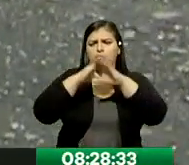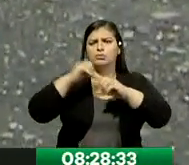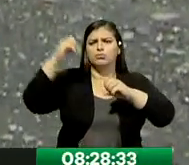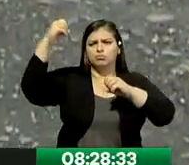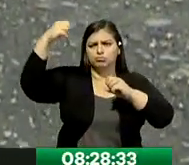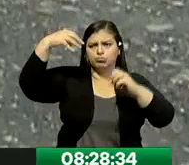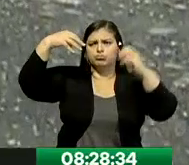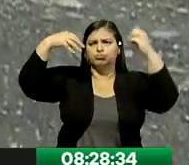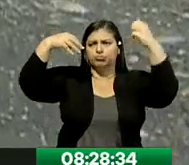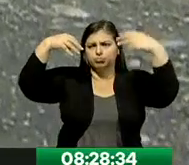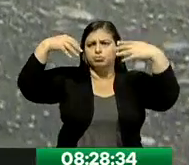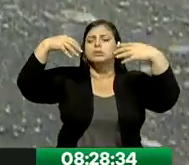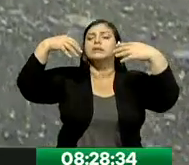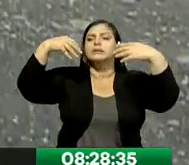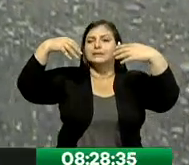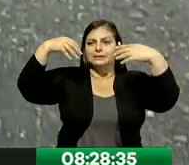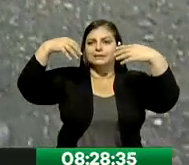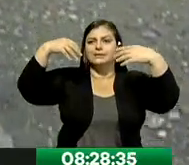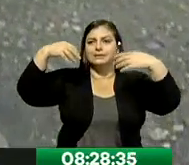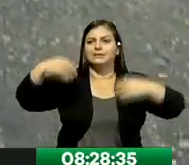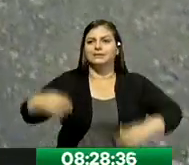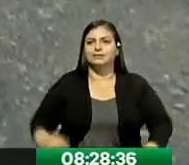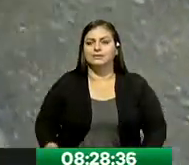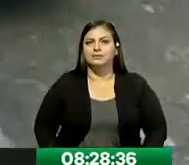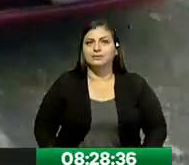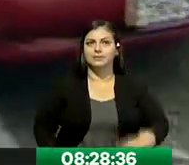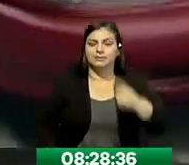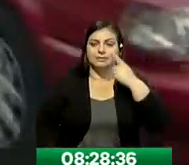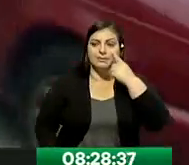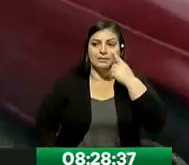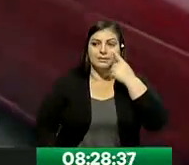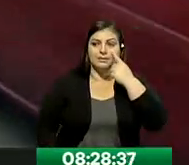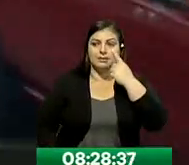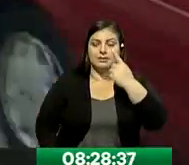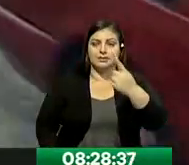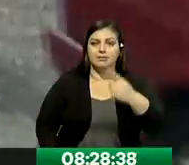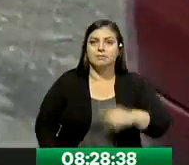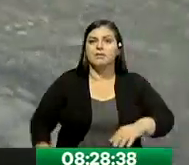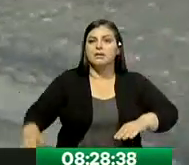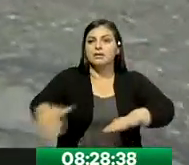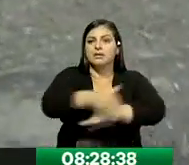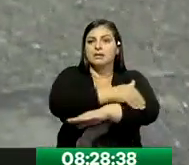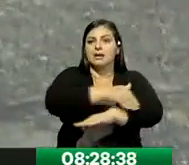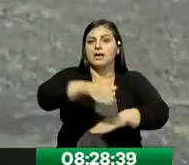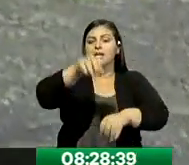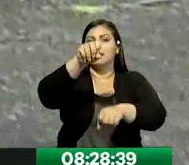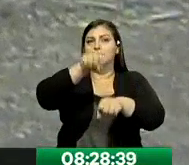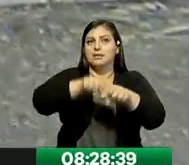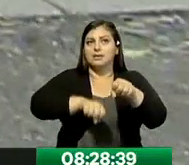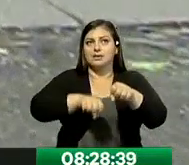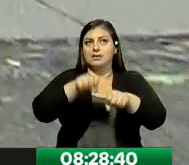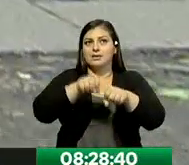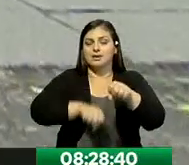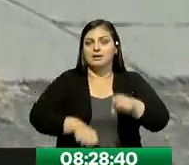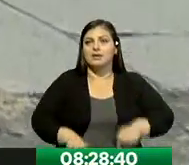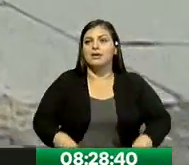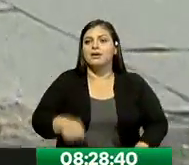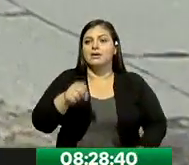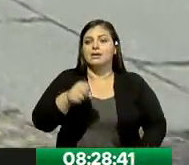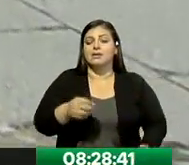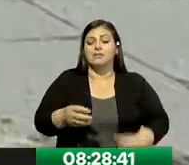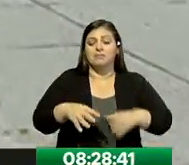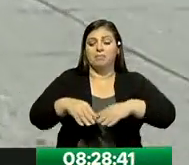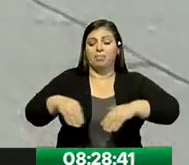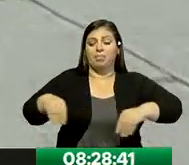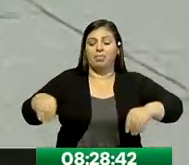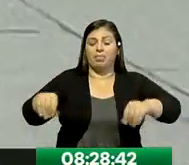luz. Lo grave que estamos es por la mucha polvareda, que no nos hicieron la vereda, el contratista no nos hizo la vereda, y nos viene